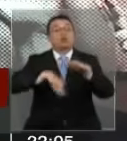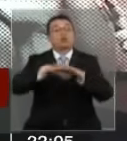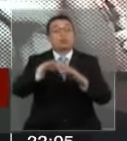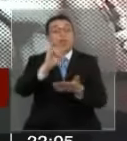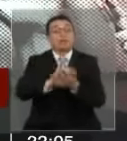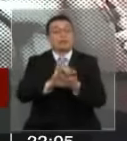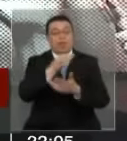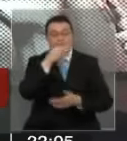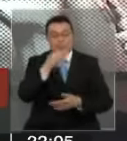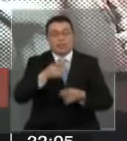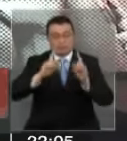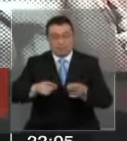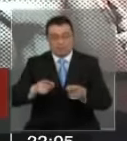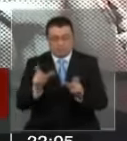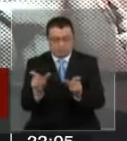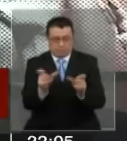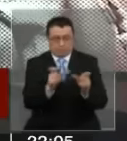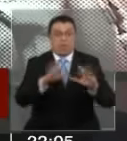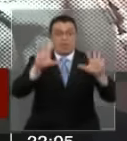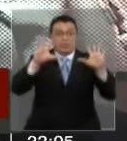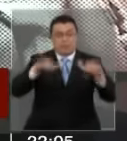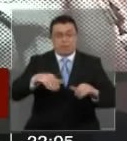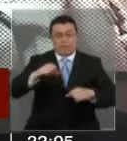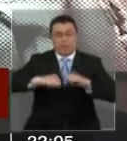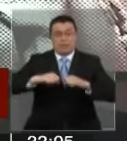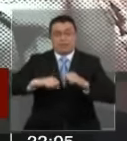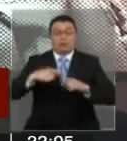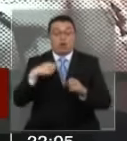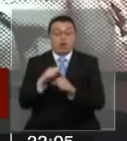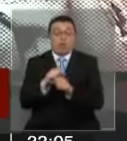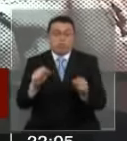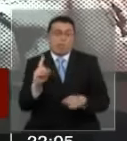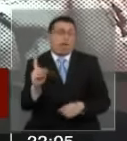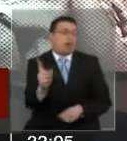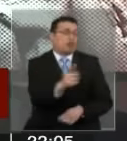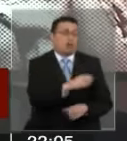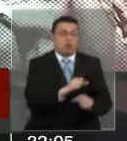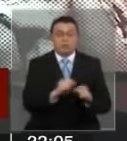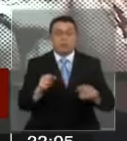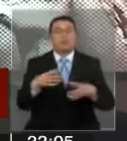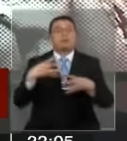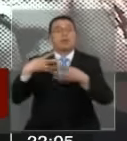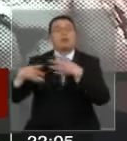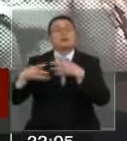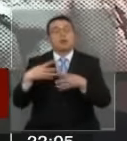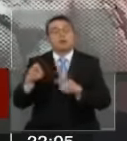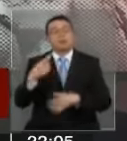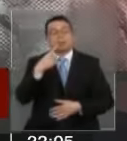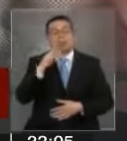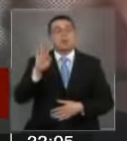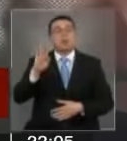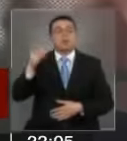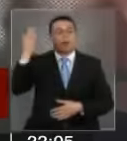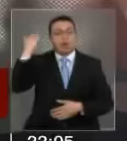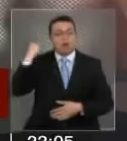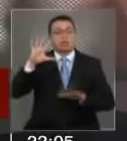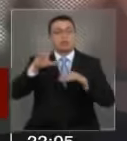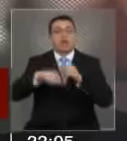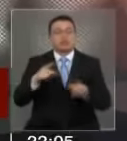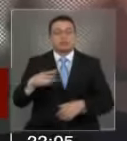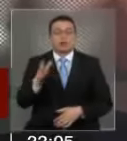dice que tiene que fiscalizar a cerca de 10.000 empresas y que no puede fiscalizarlos a todos. La transparencia que se prometió hace una década no